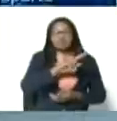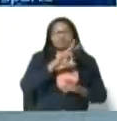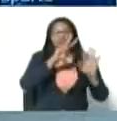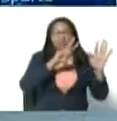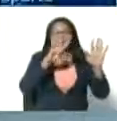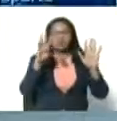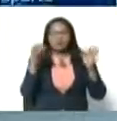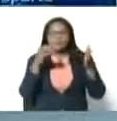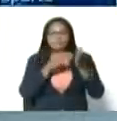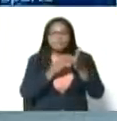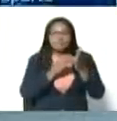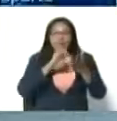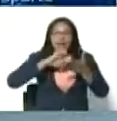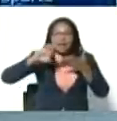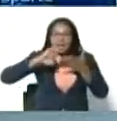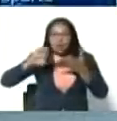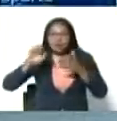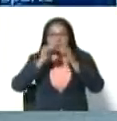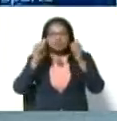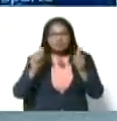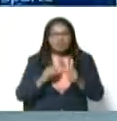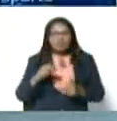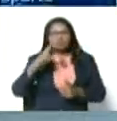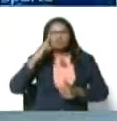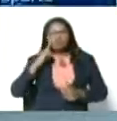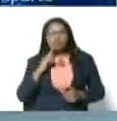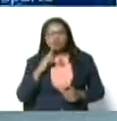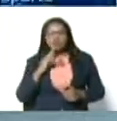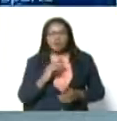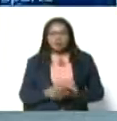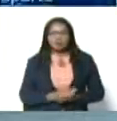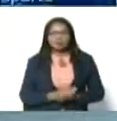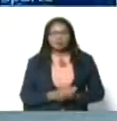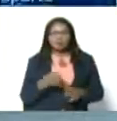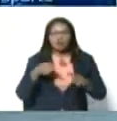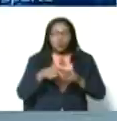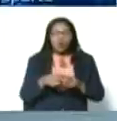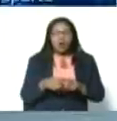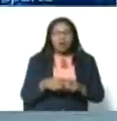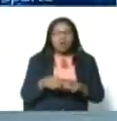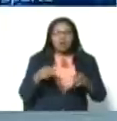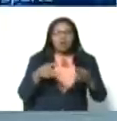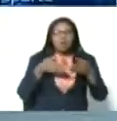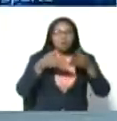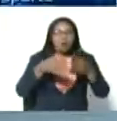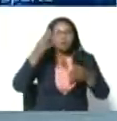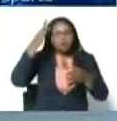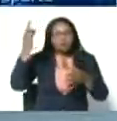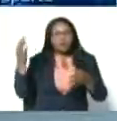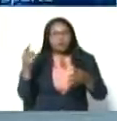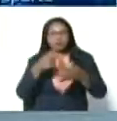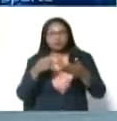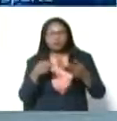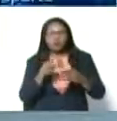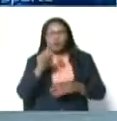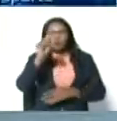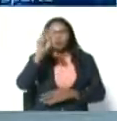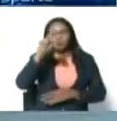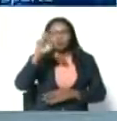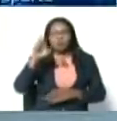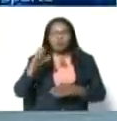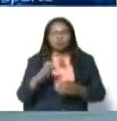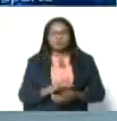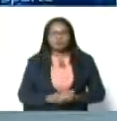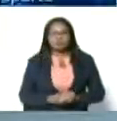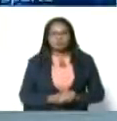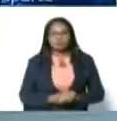579.000 euros para el sistema Simón Bolívar, para la línea Puerto Cabello, Barquisimeto, Acarigua, Turén.